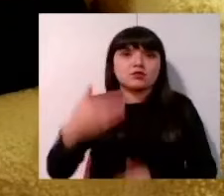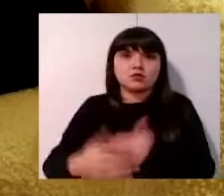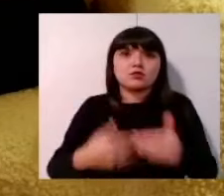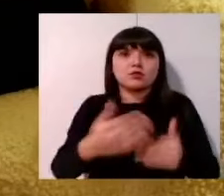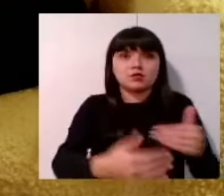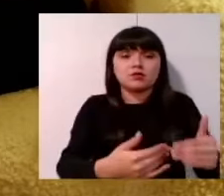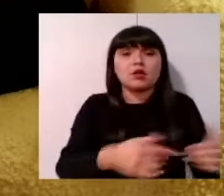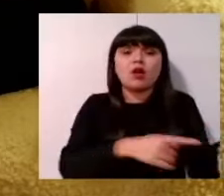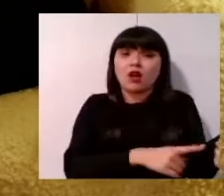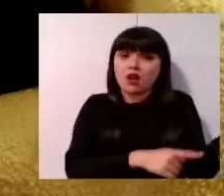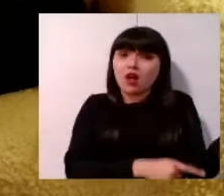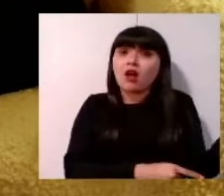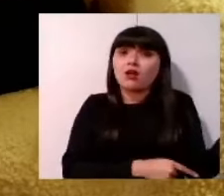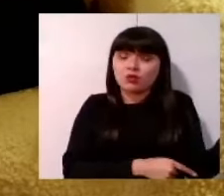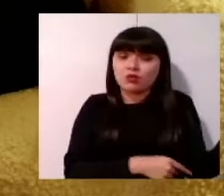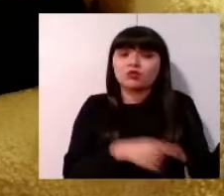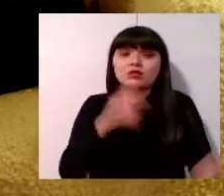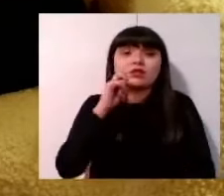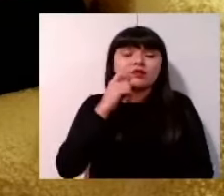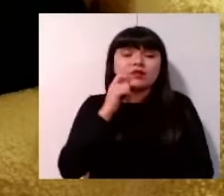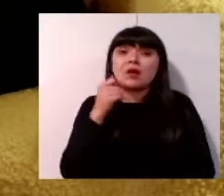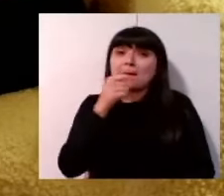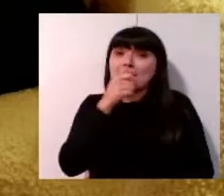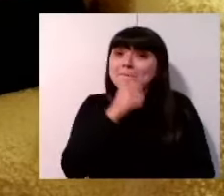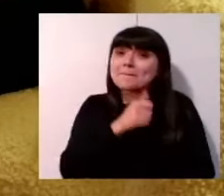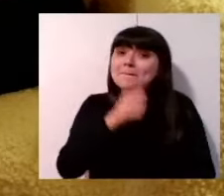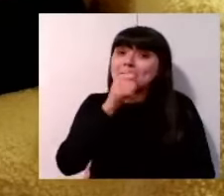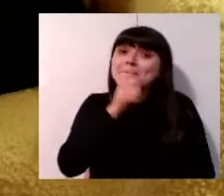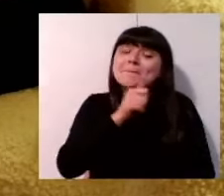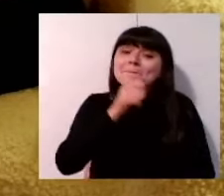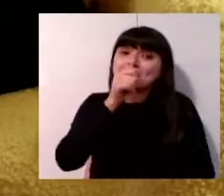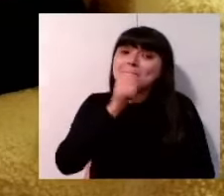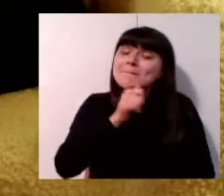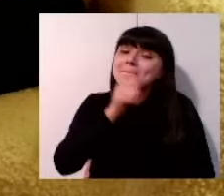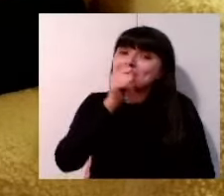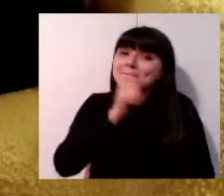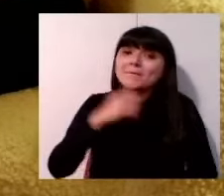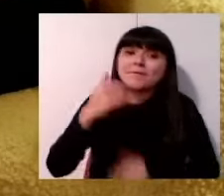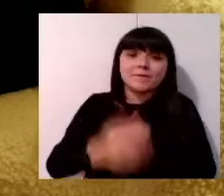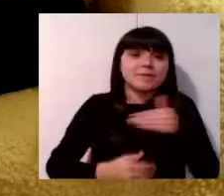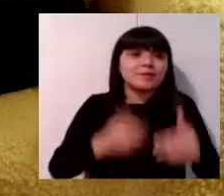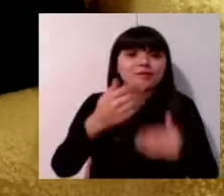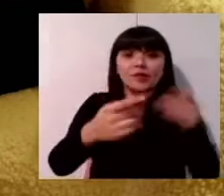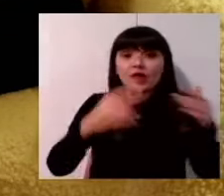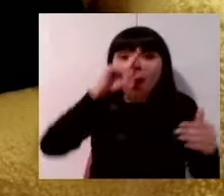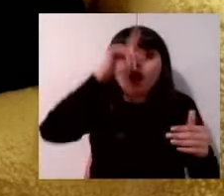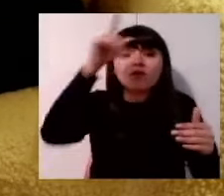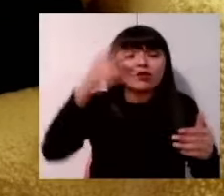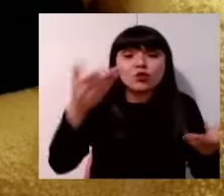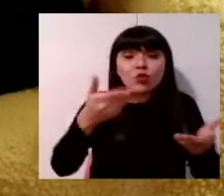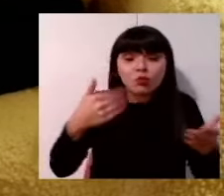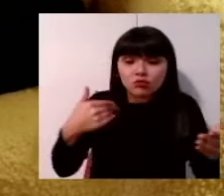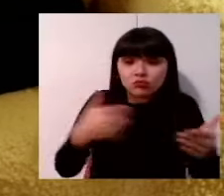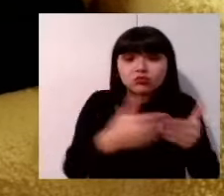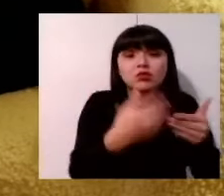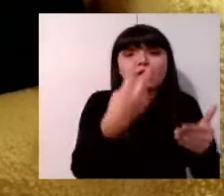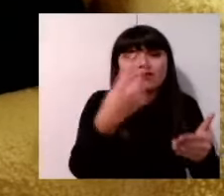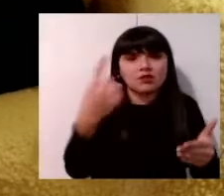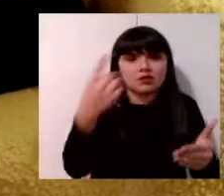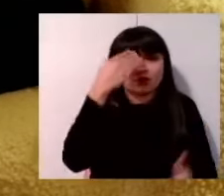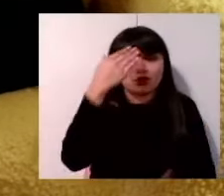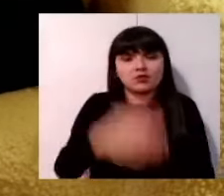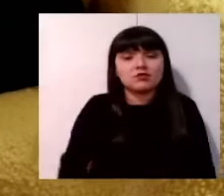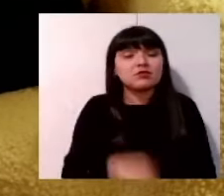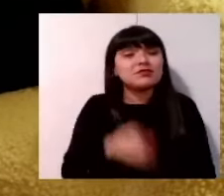tener paciencia, por eso hay que tener apoyo, porque a veces uno en la mitad se aburre o antes a veces, pero entender que así son los procesos. O sea,